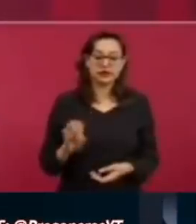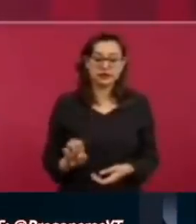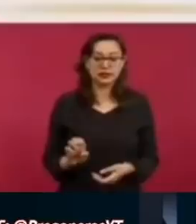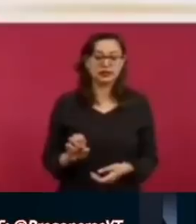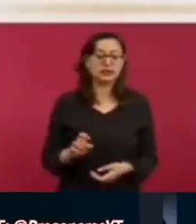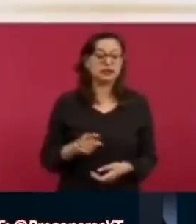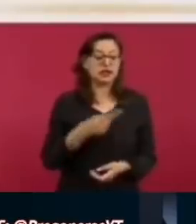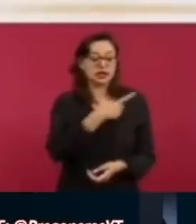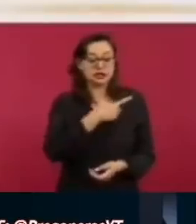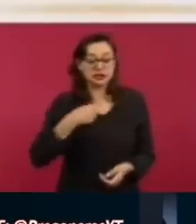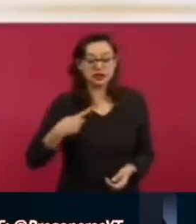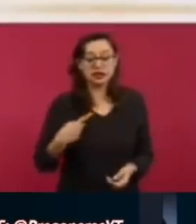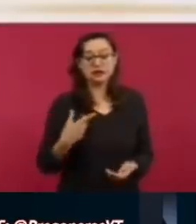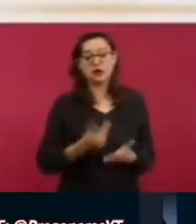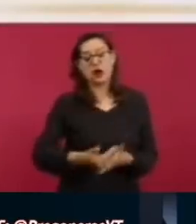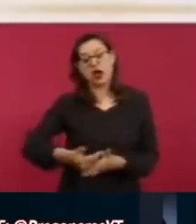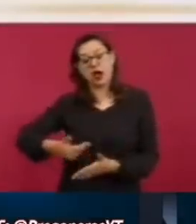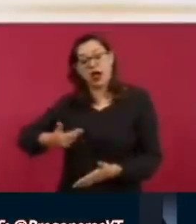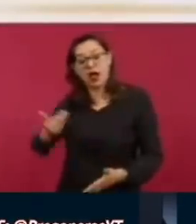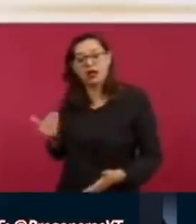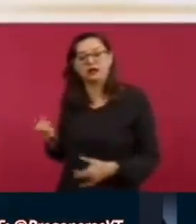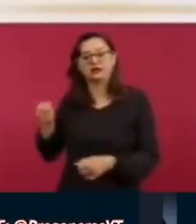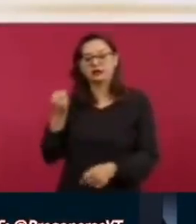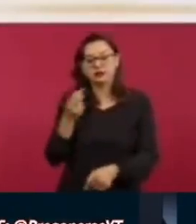Debieron promover la consulta,